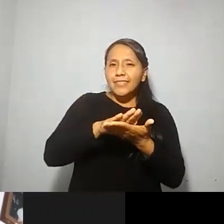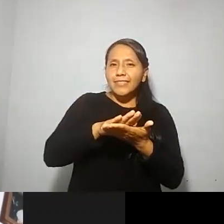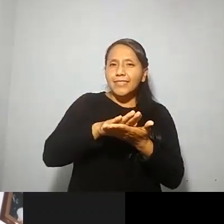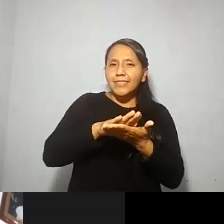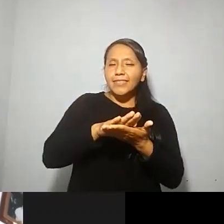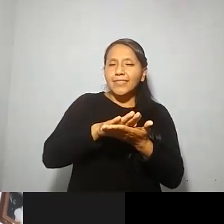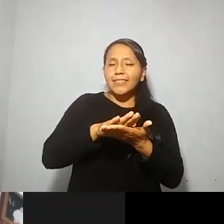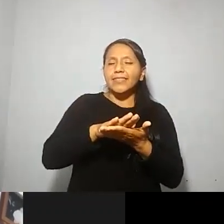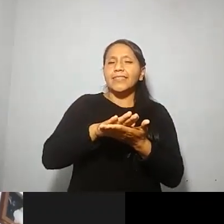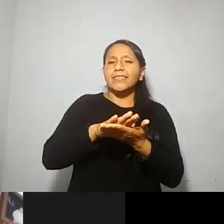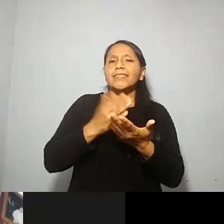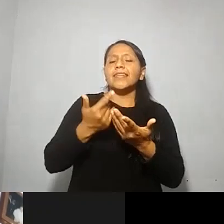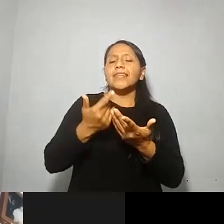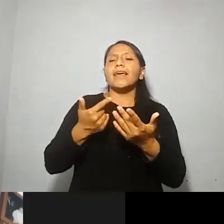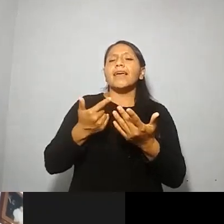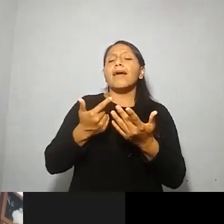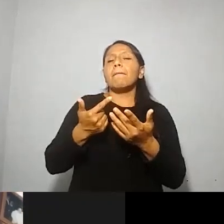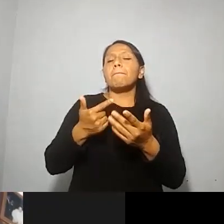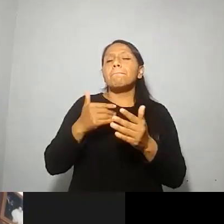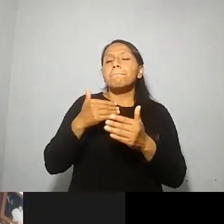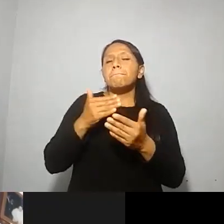se encaminaban básicamente